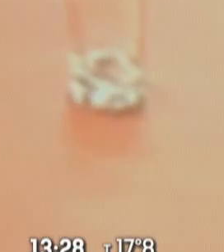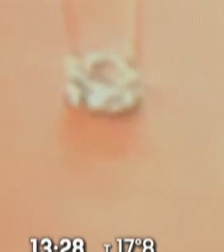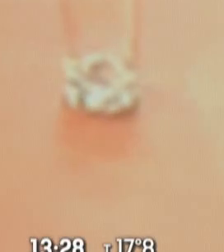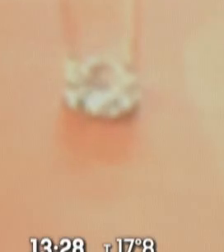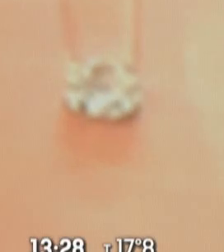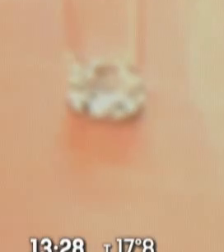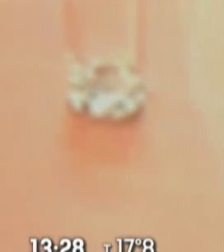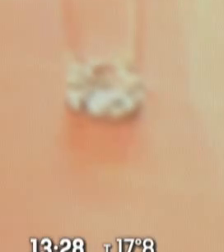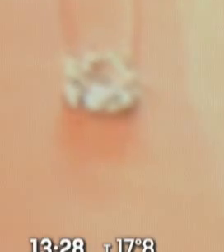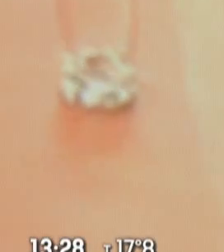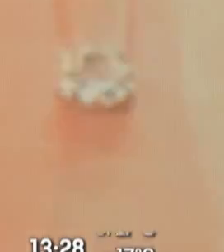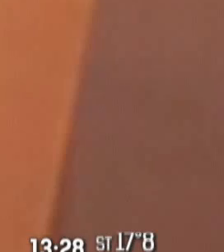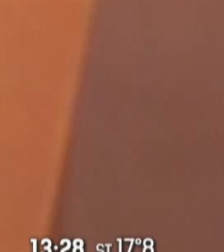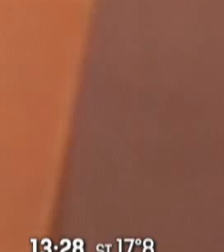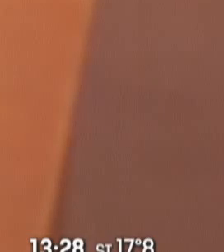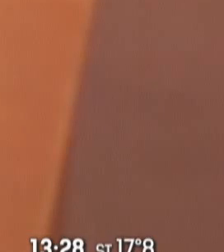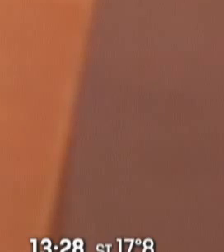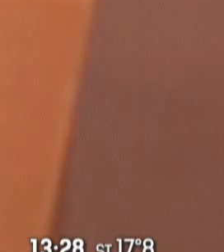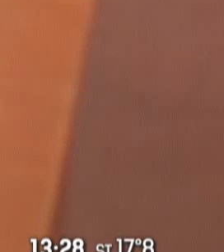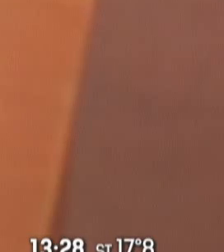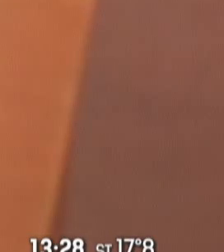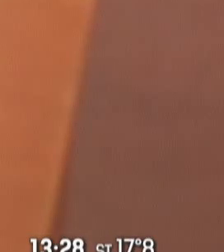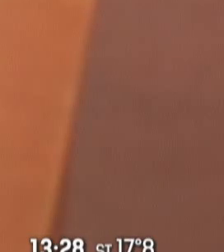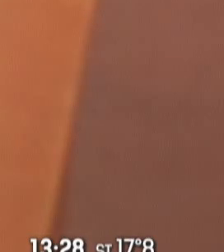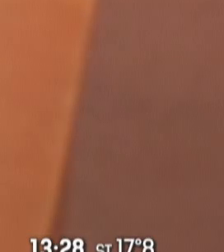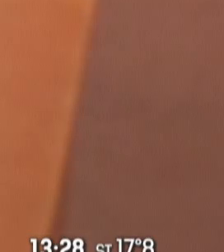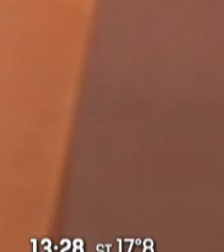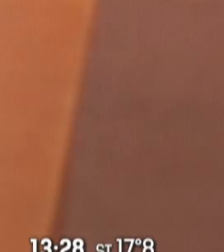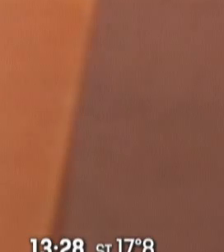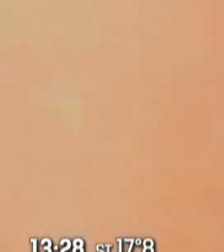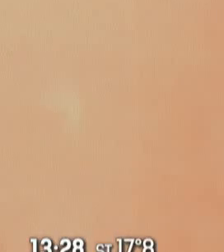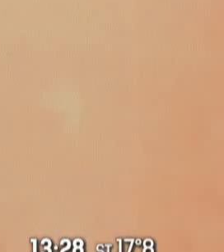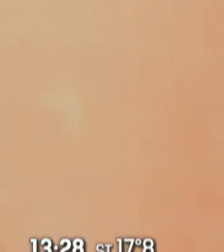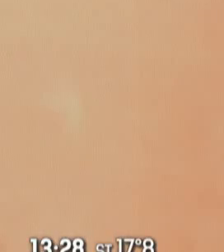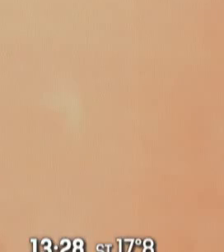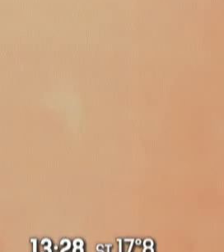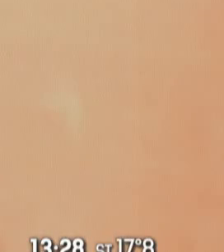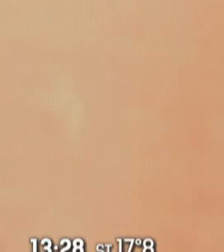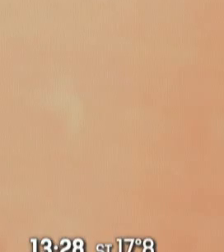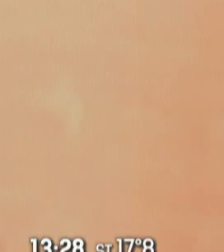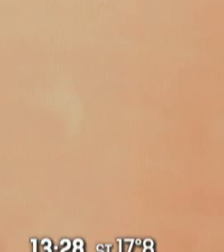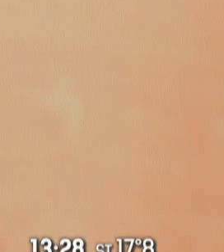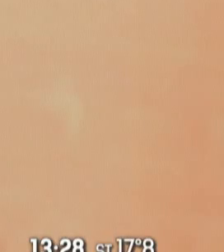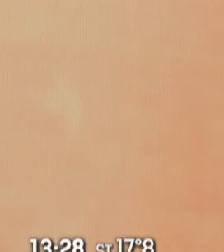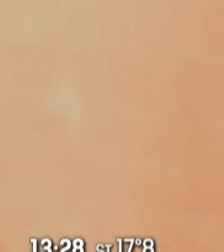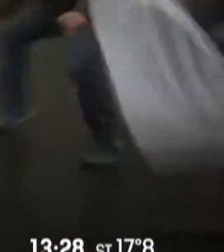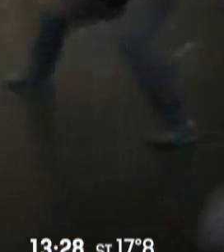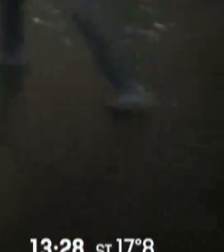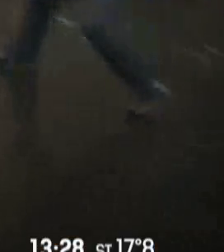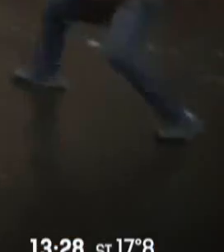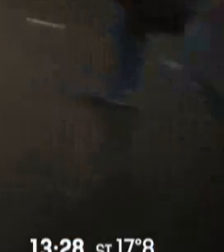este momento. Una persistente huelga de maestros genera un malestar social que lleva a esta condición. Vemos un informe y lo